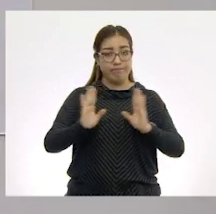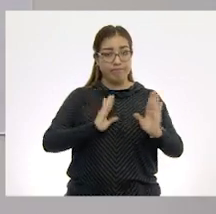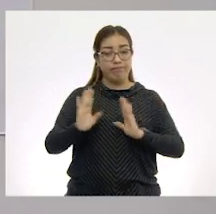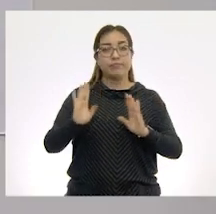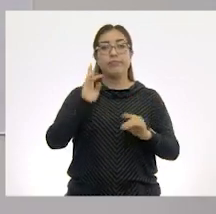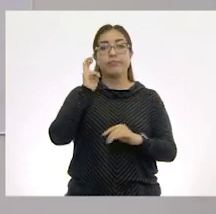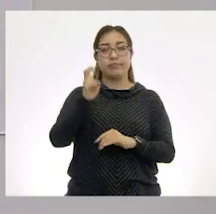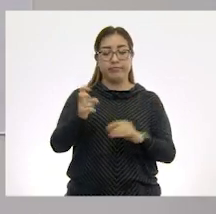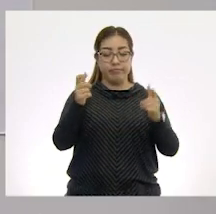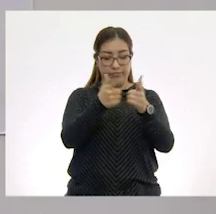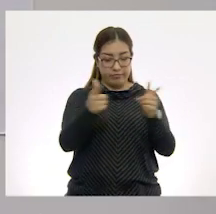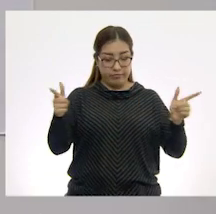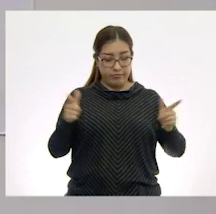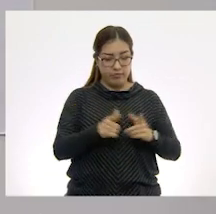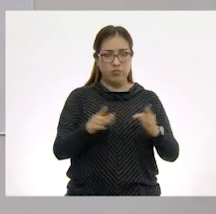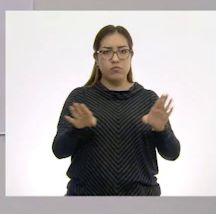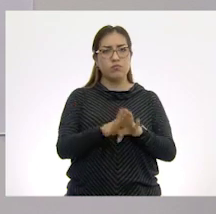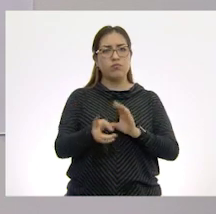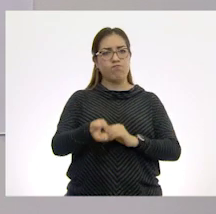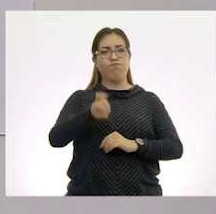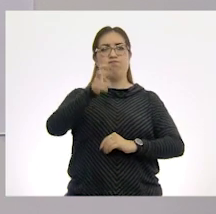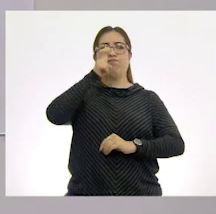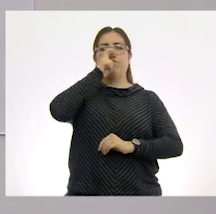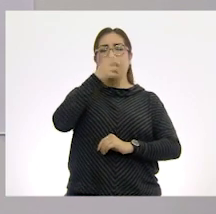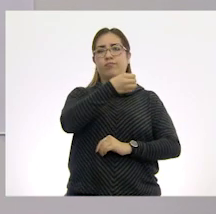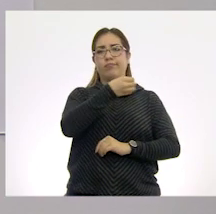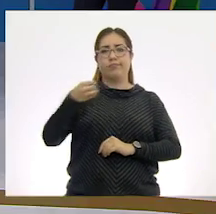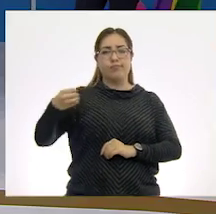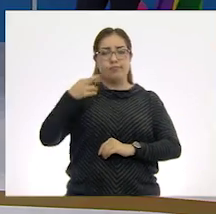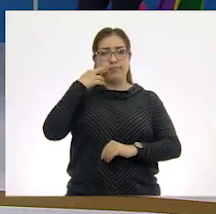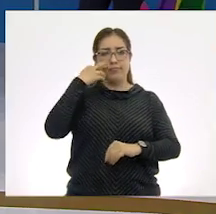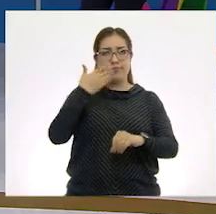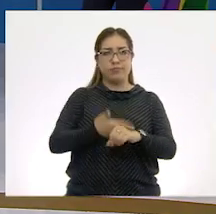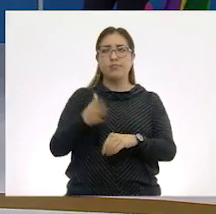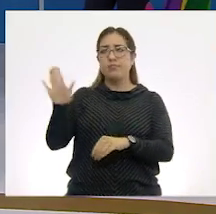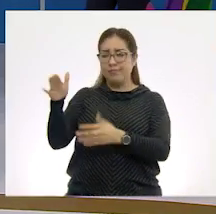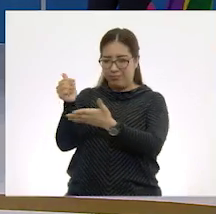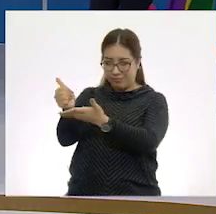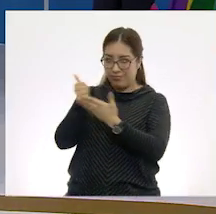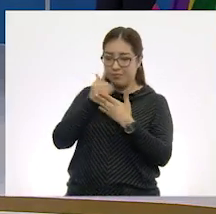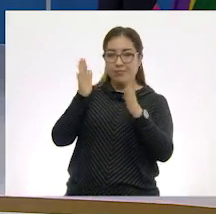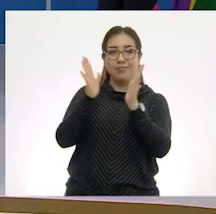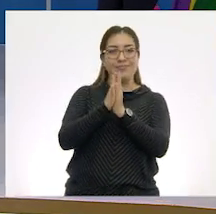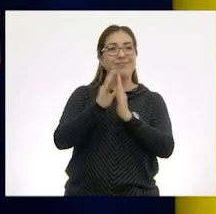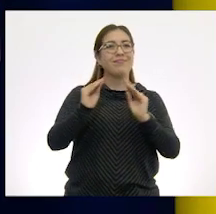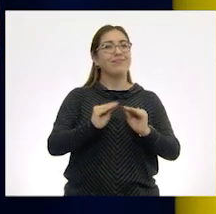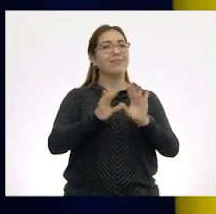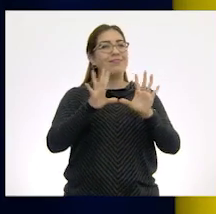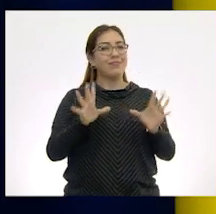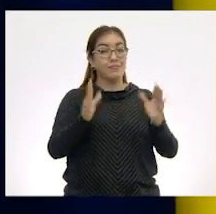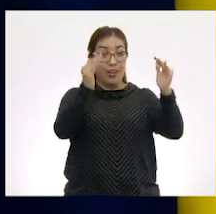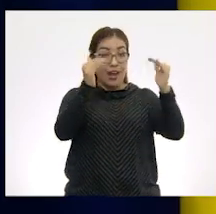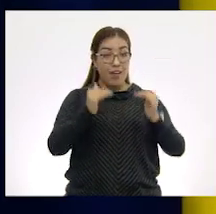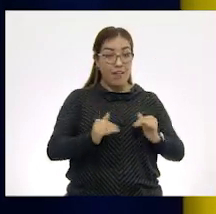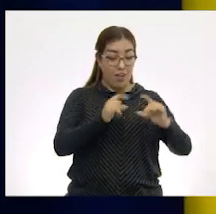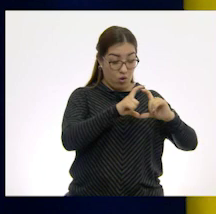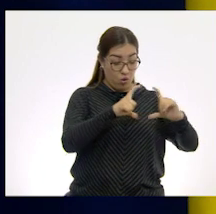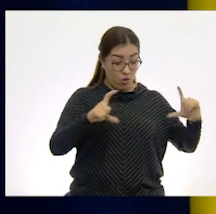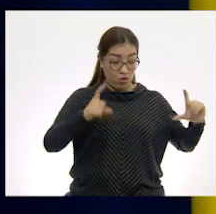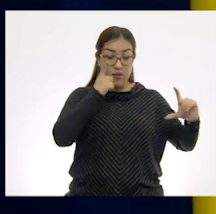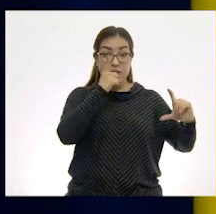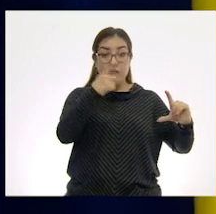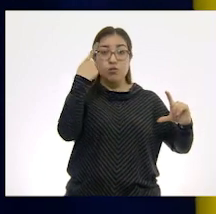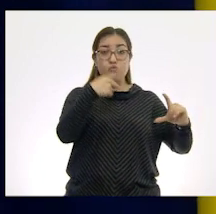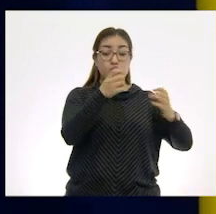una rígida disciplina. María, ¿me ayudas con los otros 4? Por supuesto. Abajo vemos que dividieron